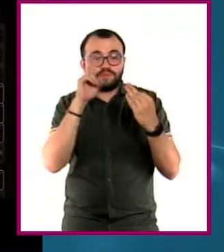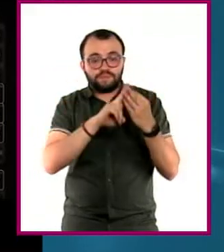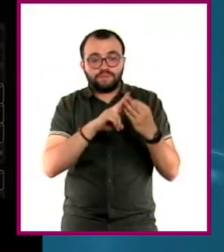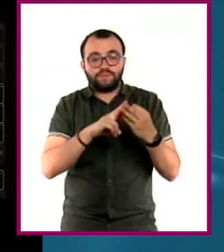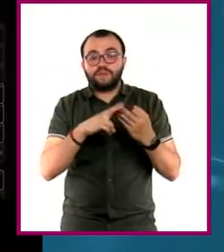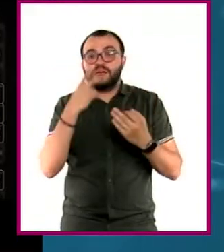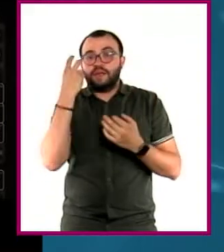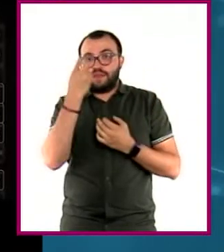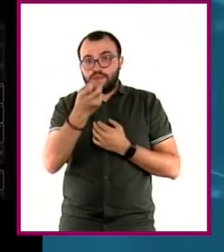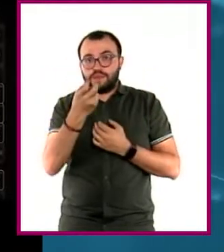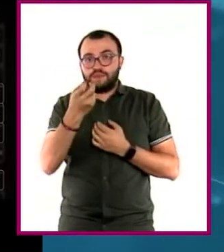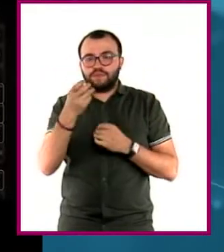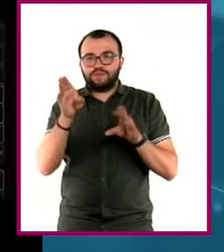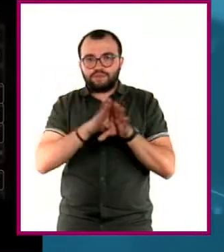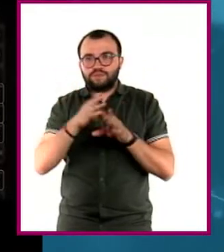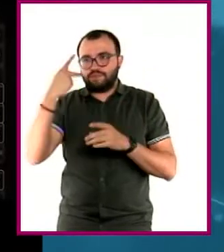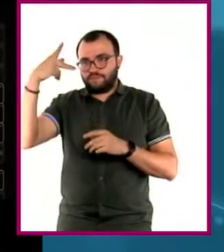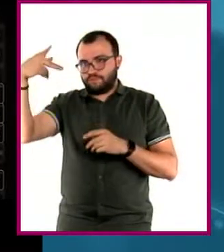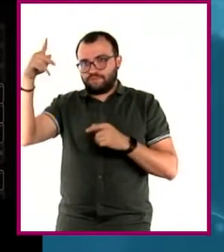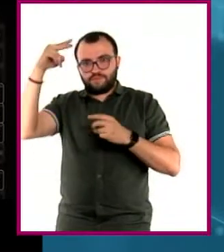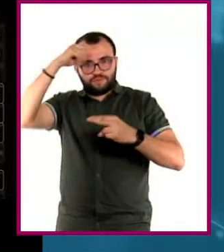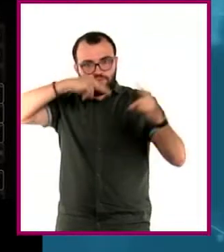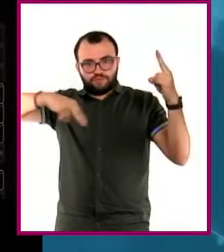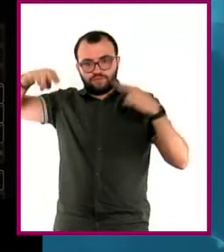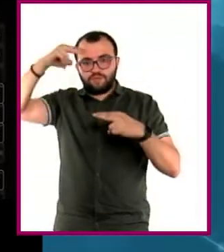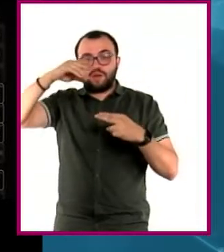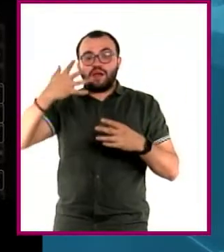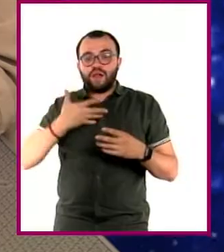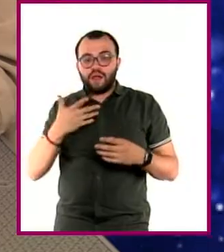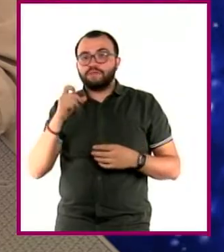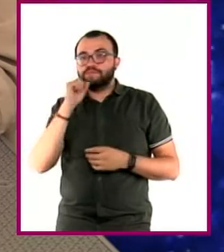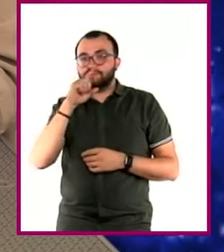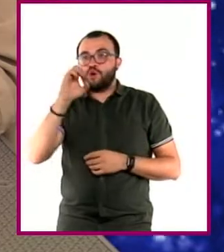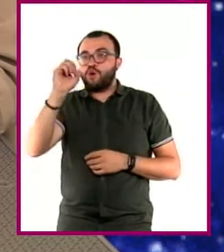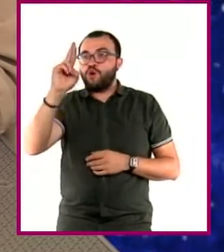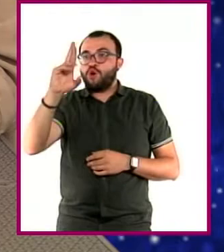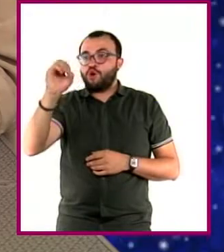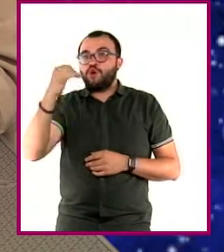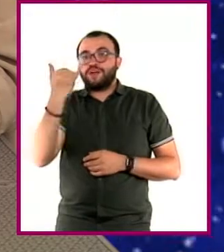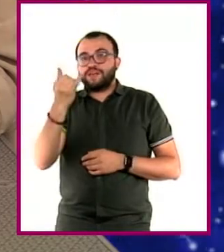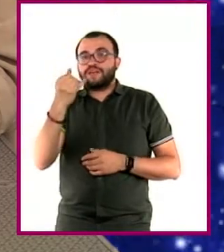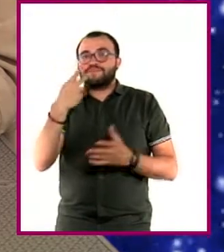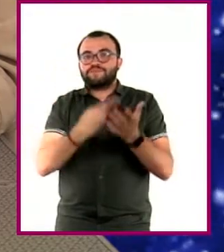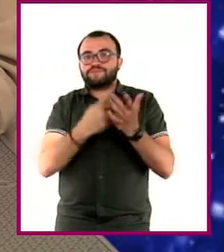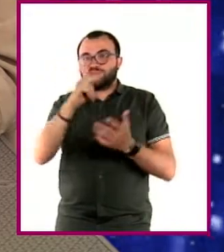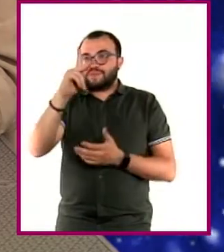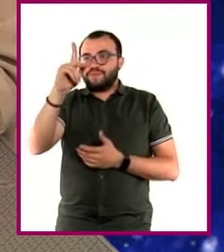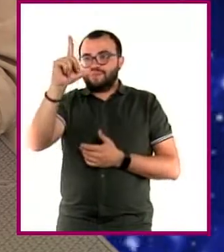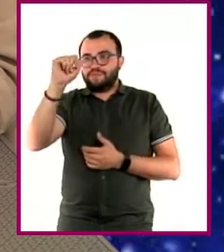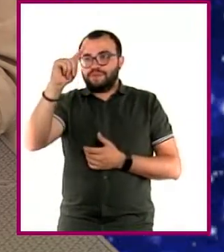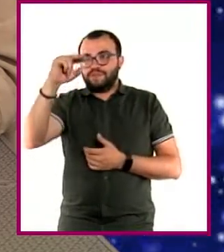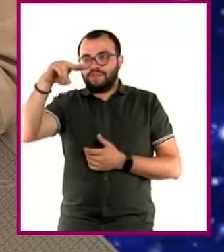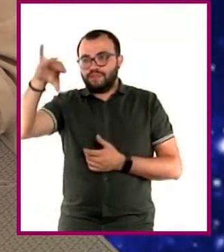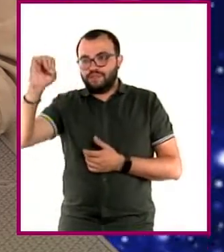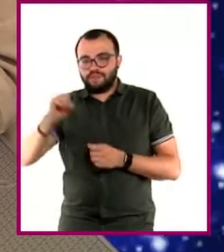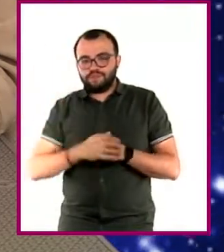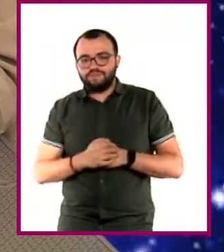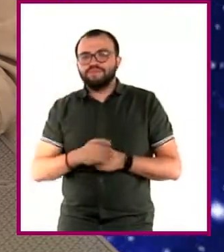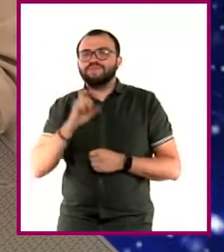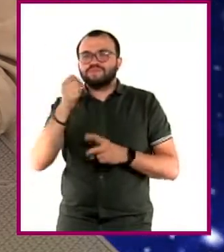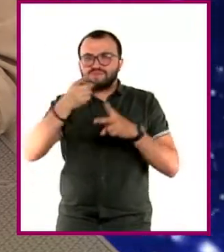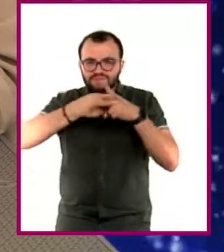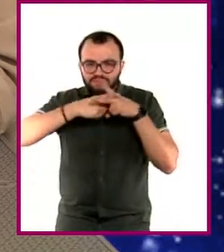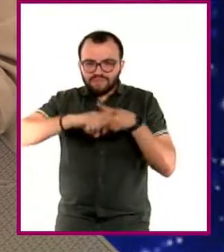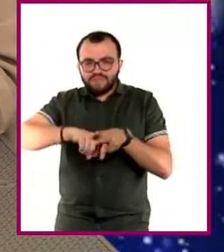de que en estos escenarios astrofísicos se produce el oro y el platino. ¿Qué es el principio de exclusión de Pauli y por